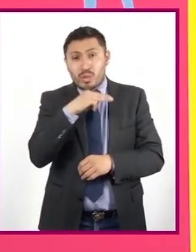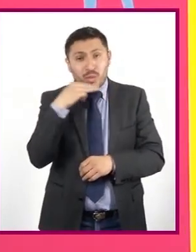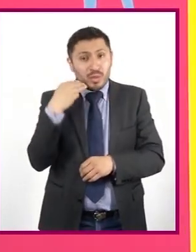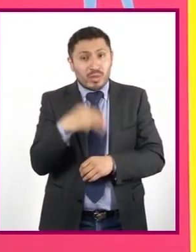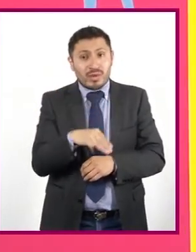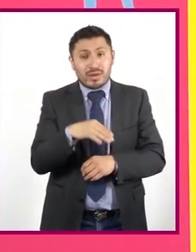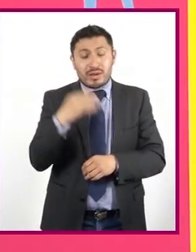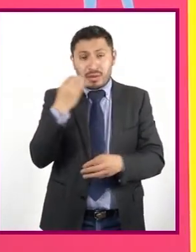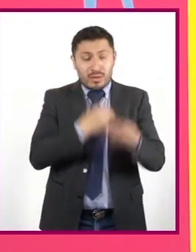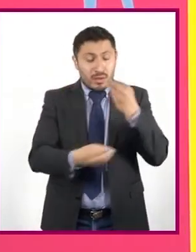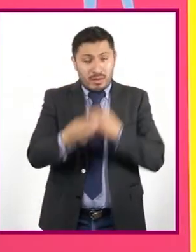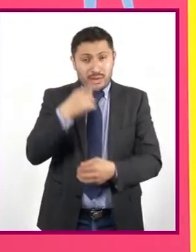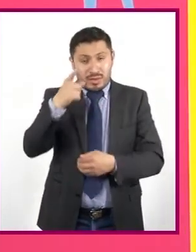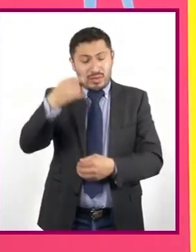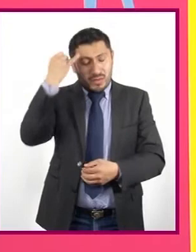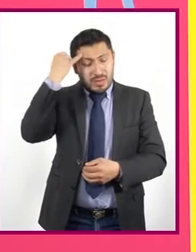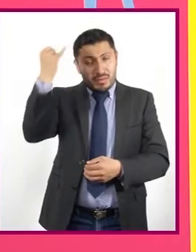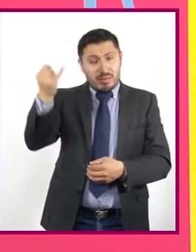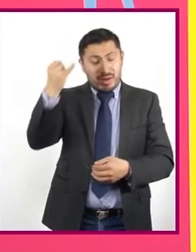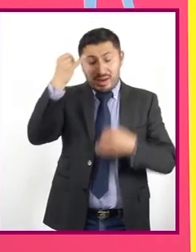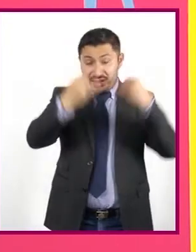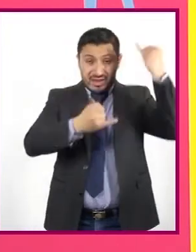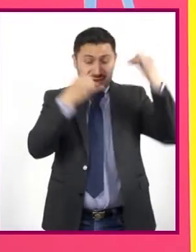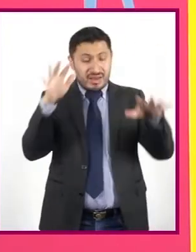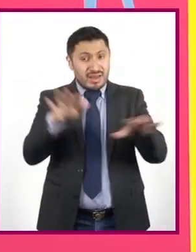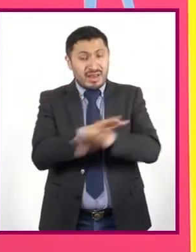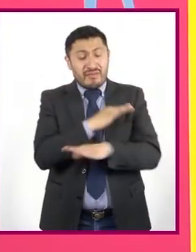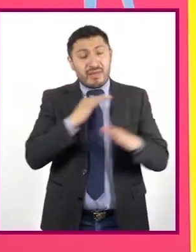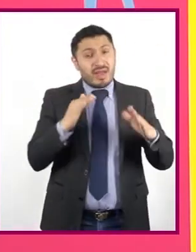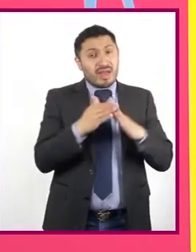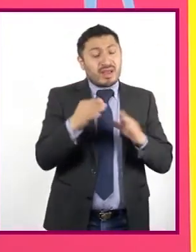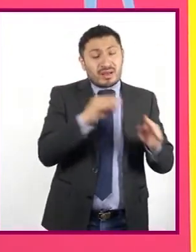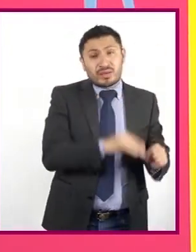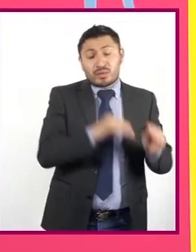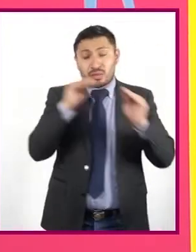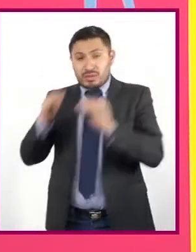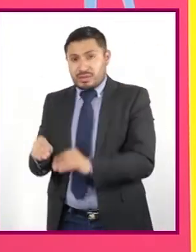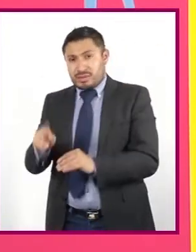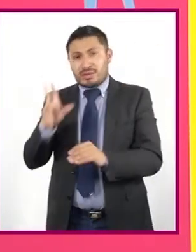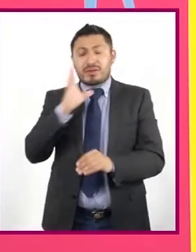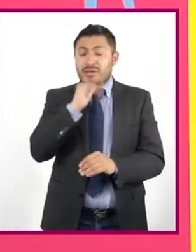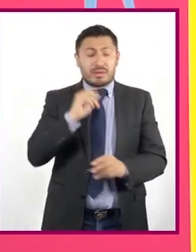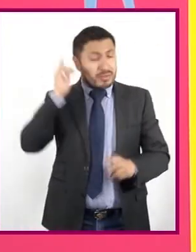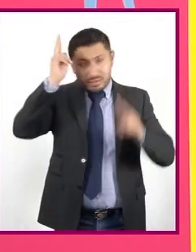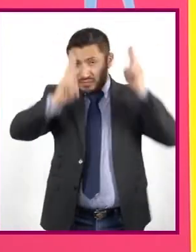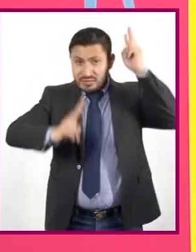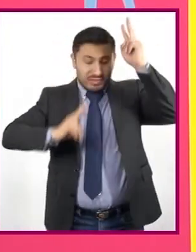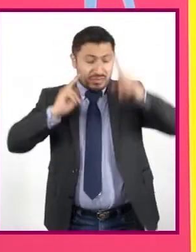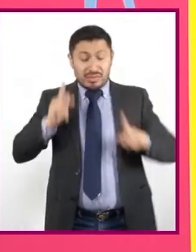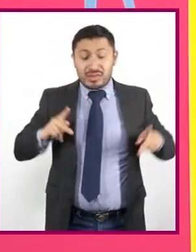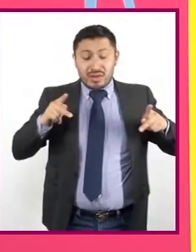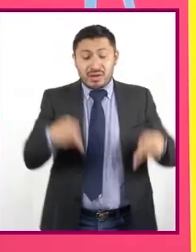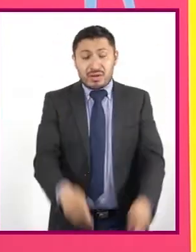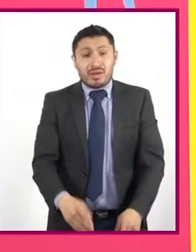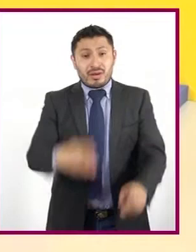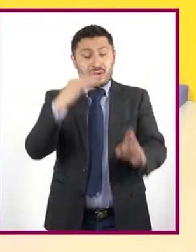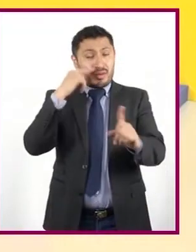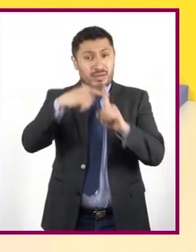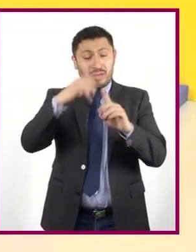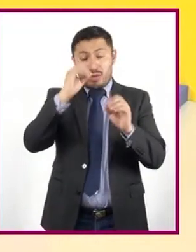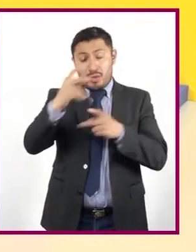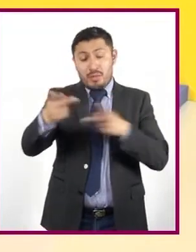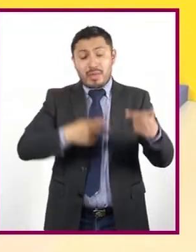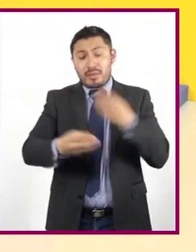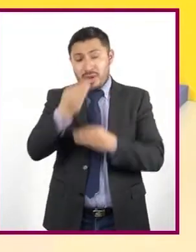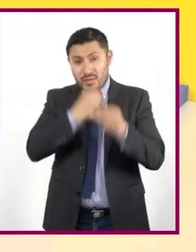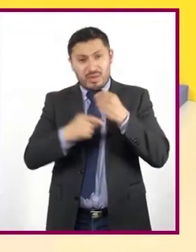que cambian de lugar de residencia, entonces no pueden visitar el panteón o preparar su platillo. ¿Se imaginan